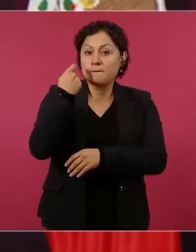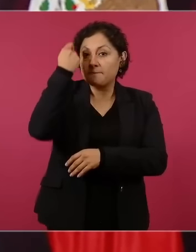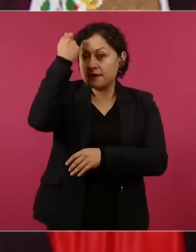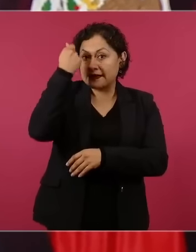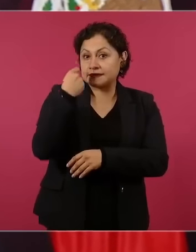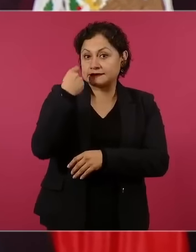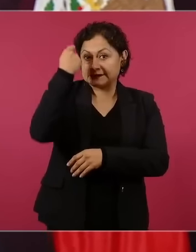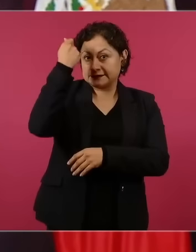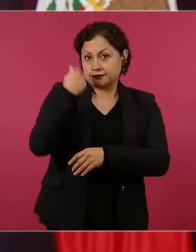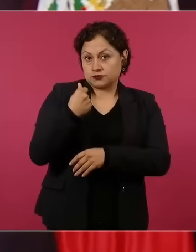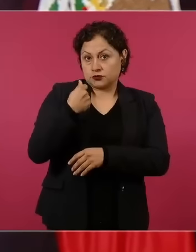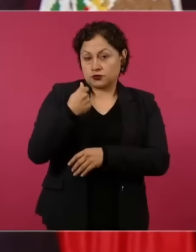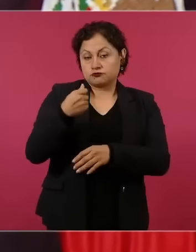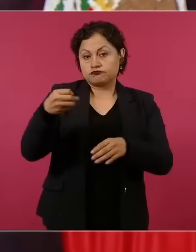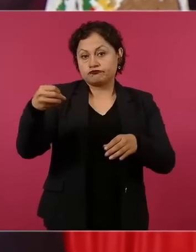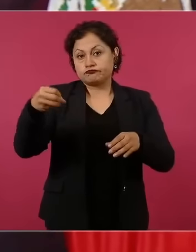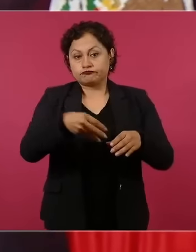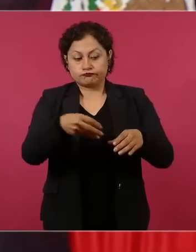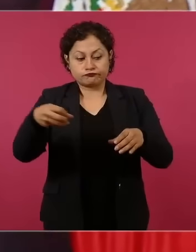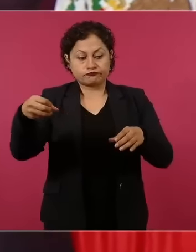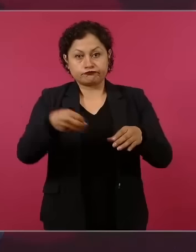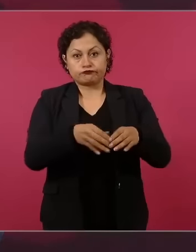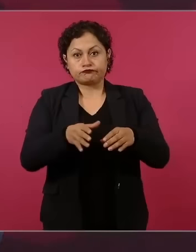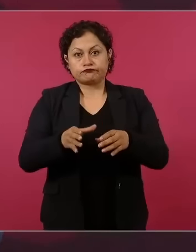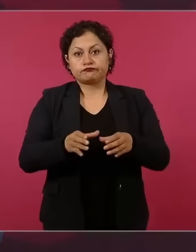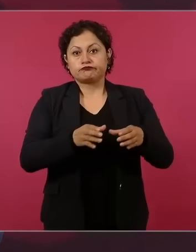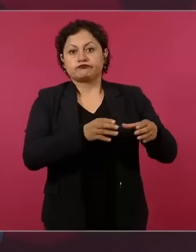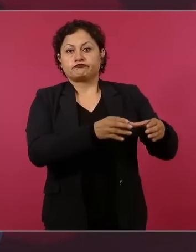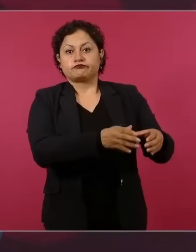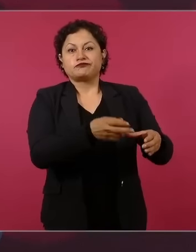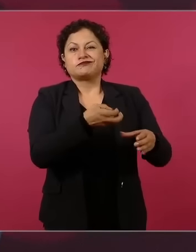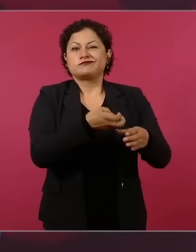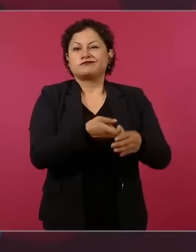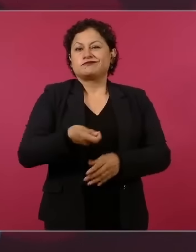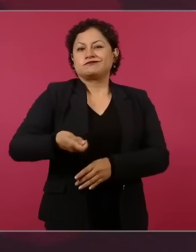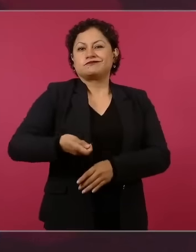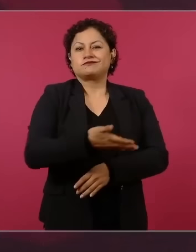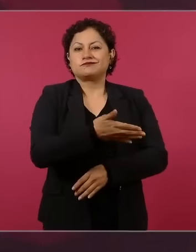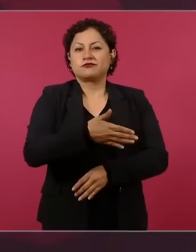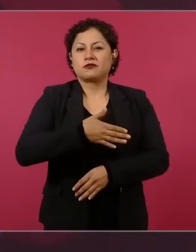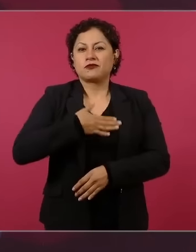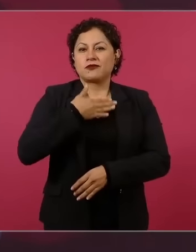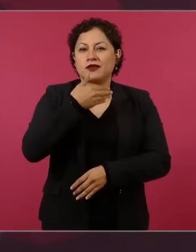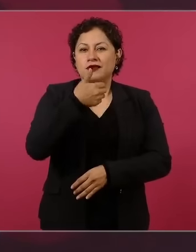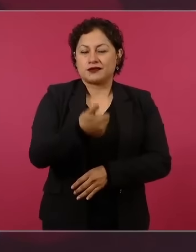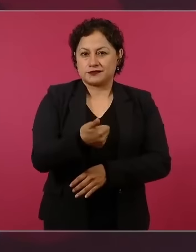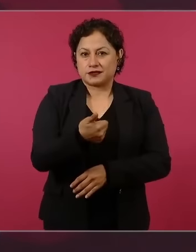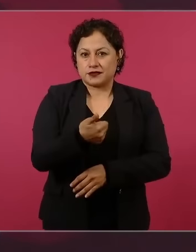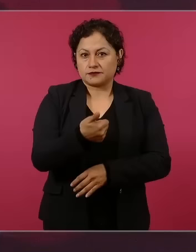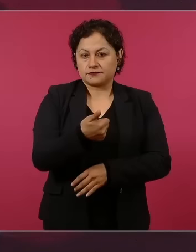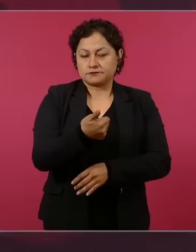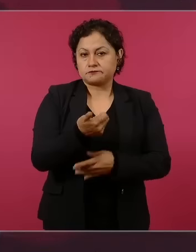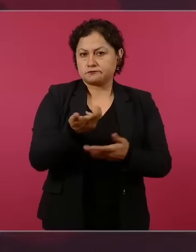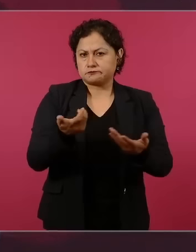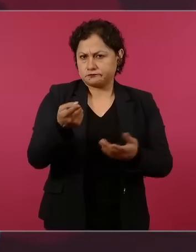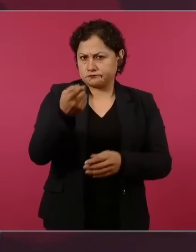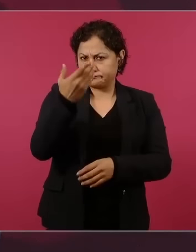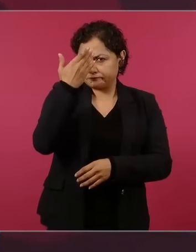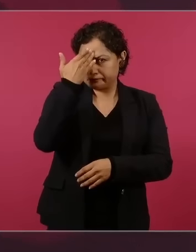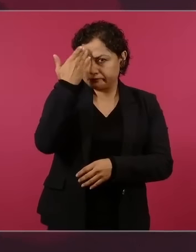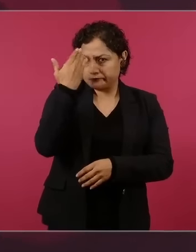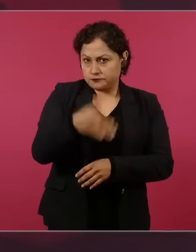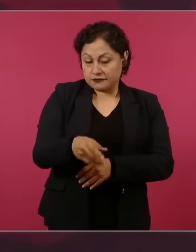que se denomina Pensión para el Bienestar, que es un complemento para que